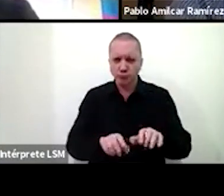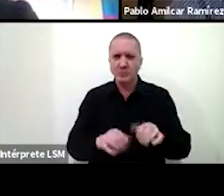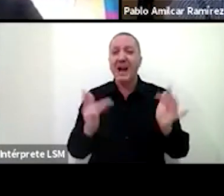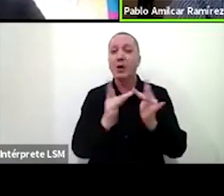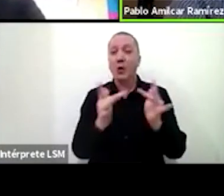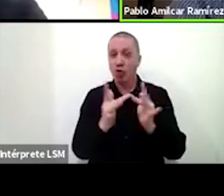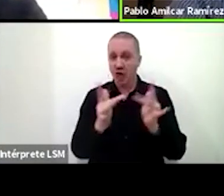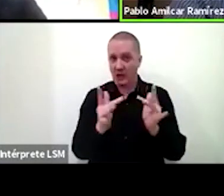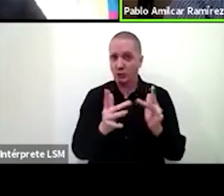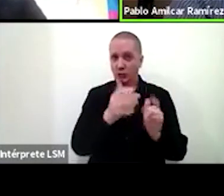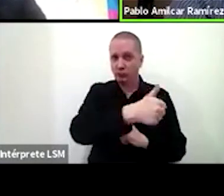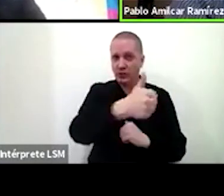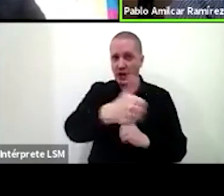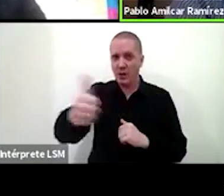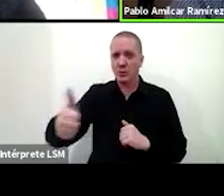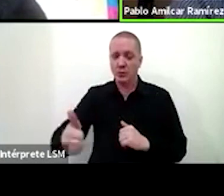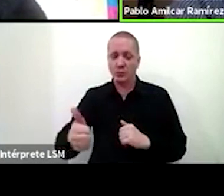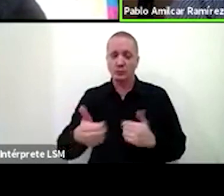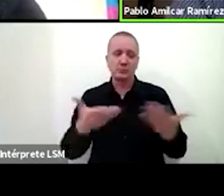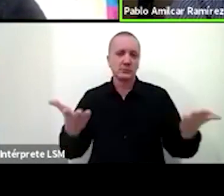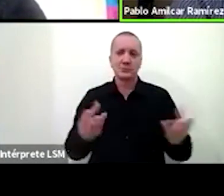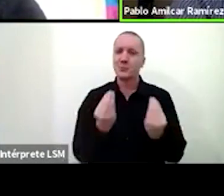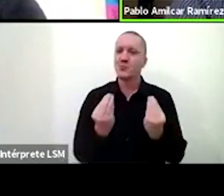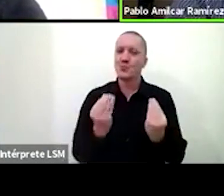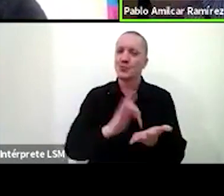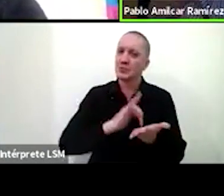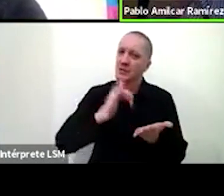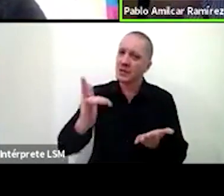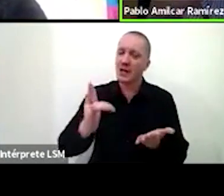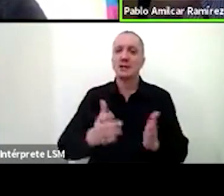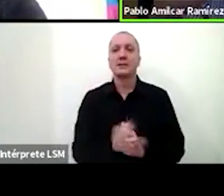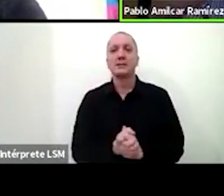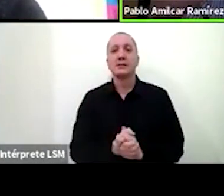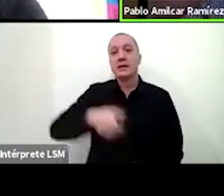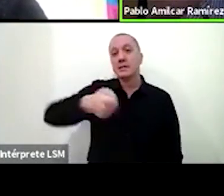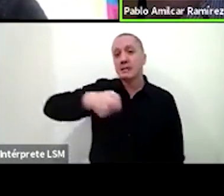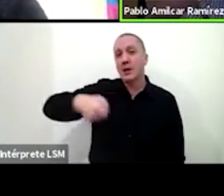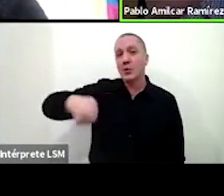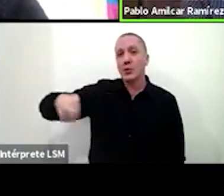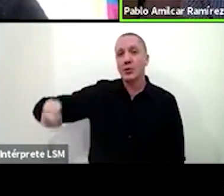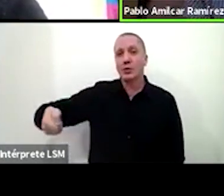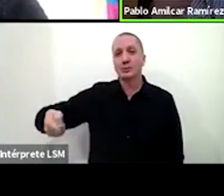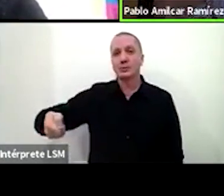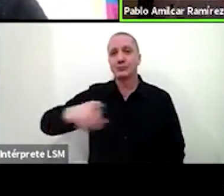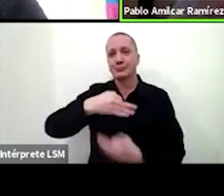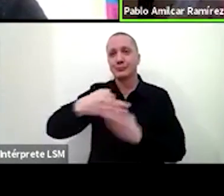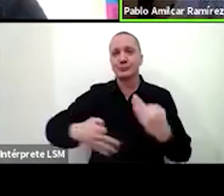bueno. Así que muchísimas gracias y saludamos todos